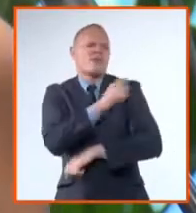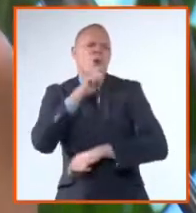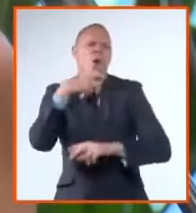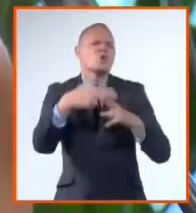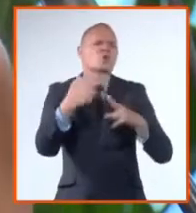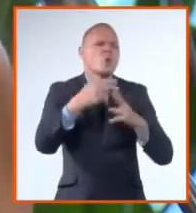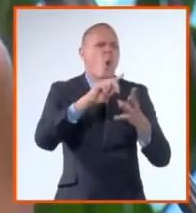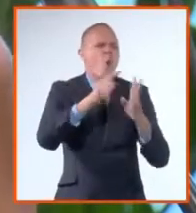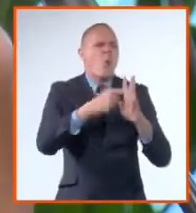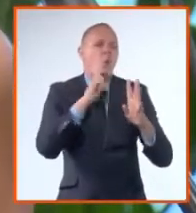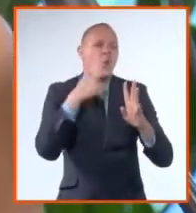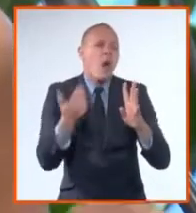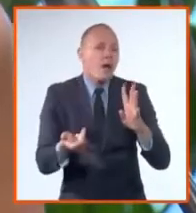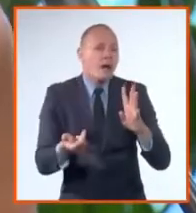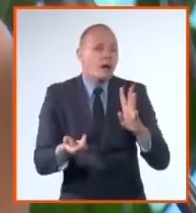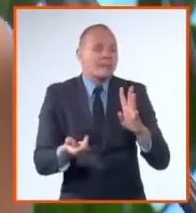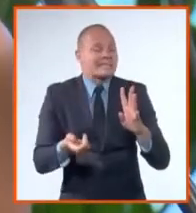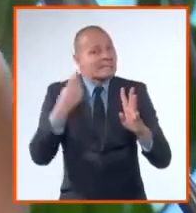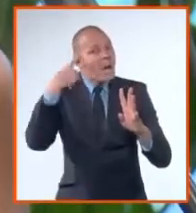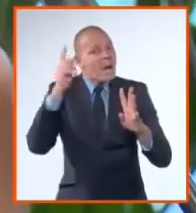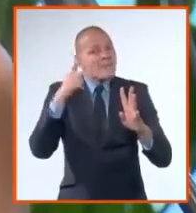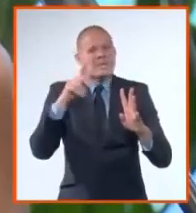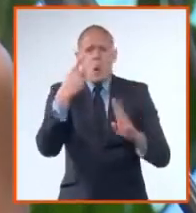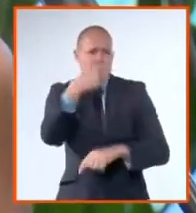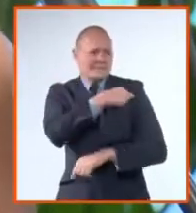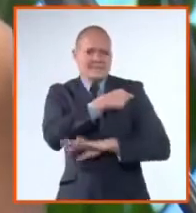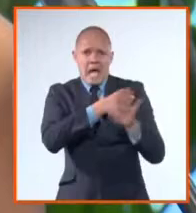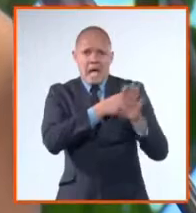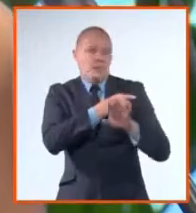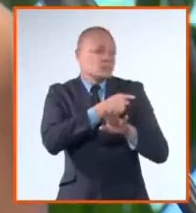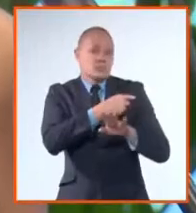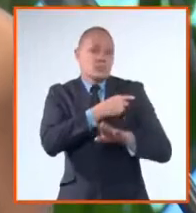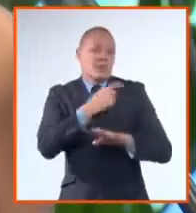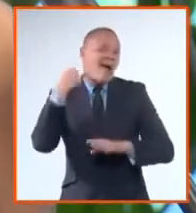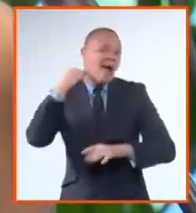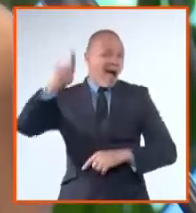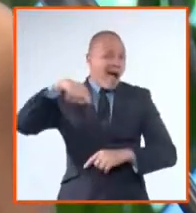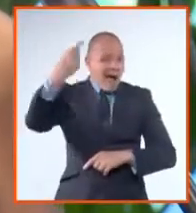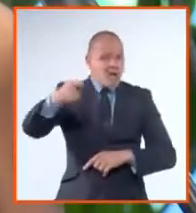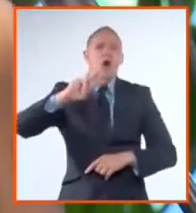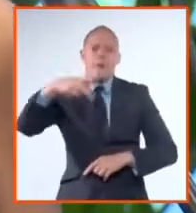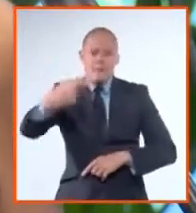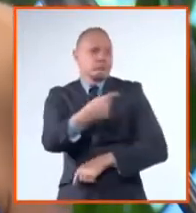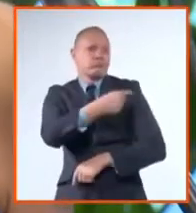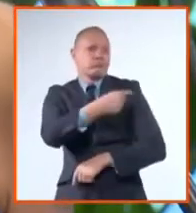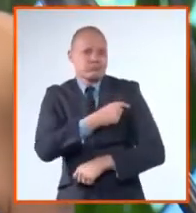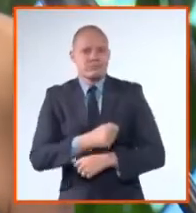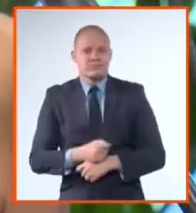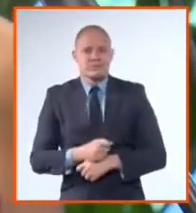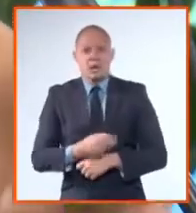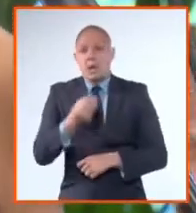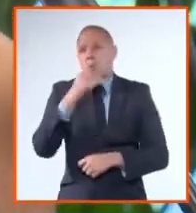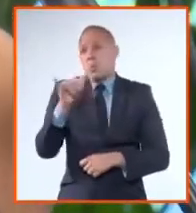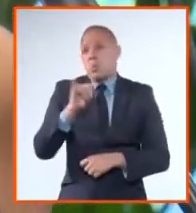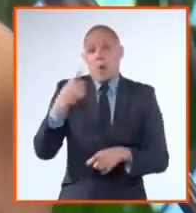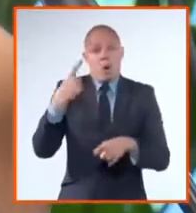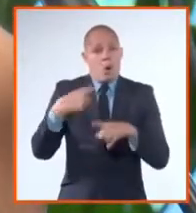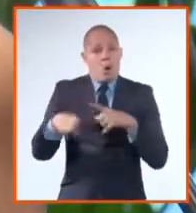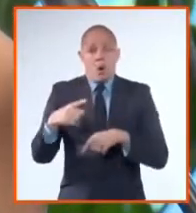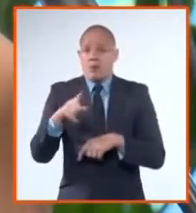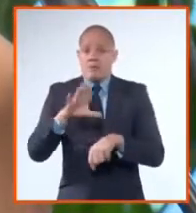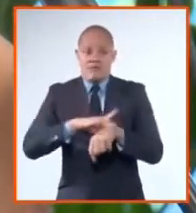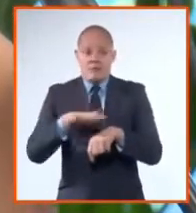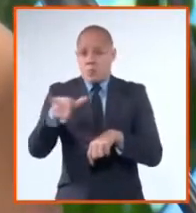Posiblemente no terminemos con una sola reinmunización, o sea, hay que seguir midiendo la respuesta inmunológica. Posiblemente nos pase como en la influenza, hay